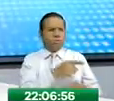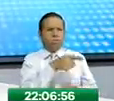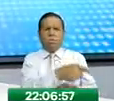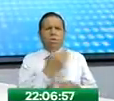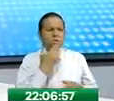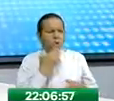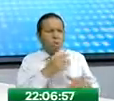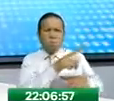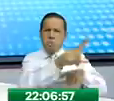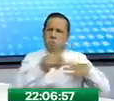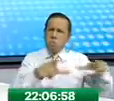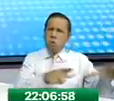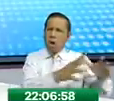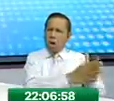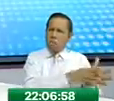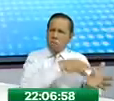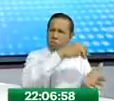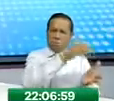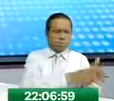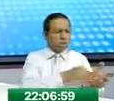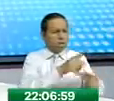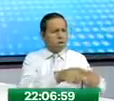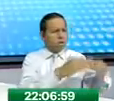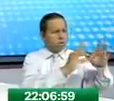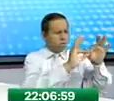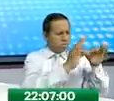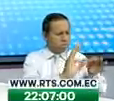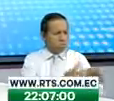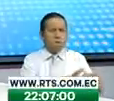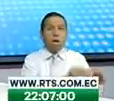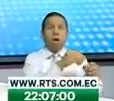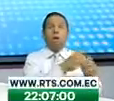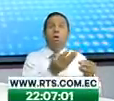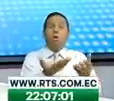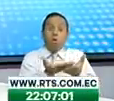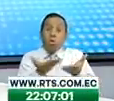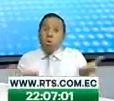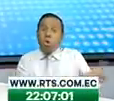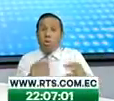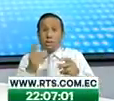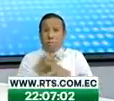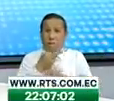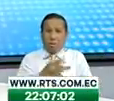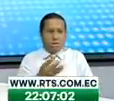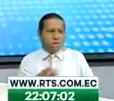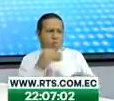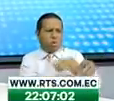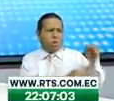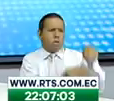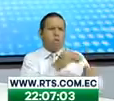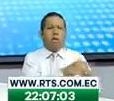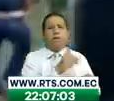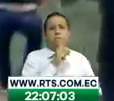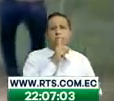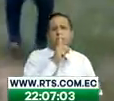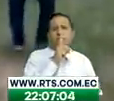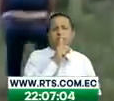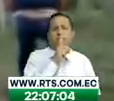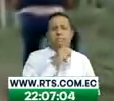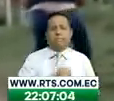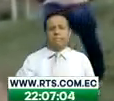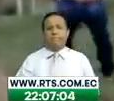adaptadas en terreno donde almacenaban armamento de grueso calibre y sustancias sujetas a fiscalización.